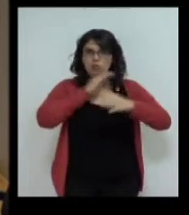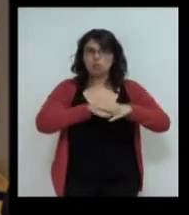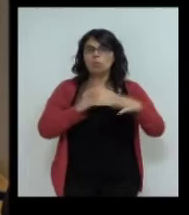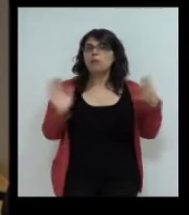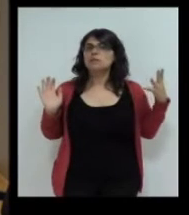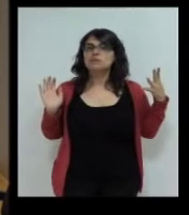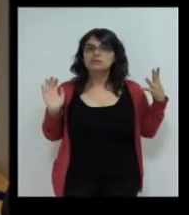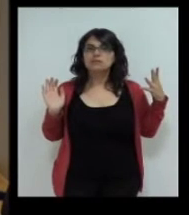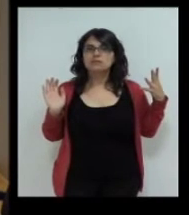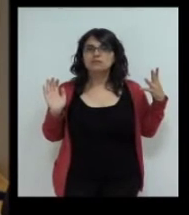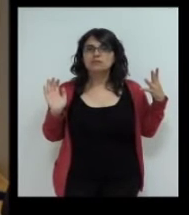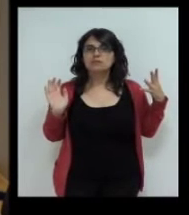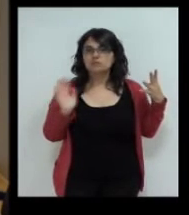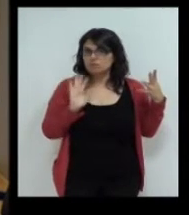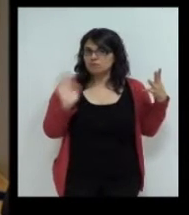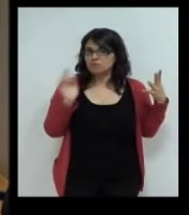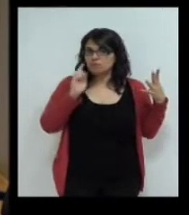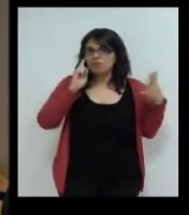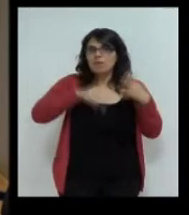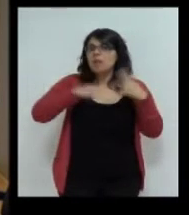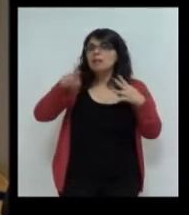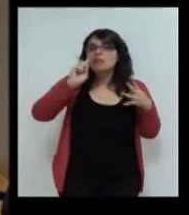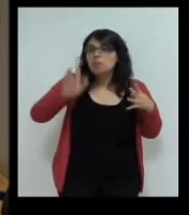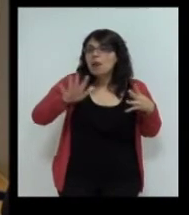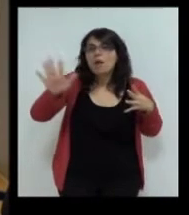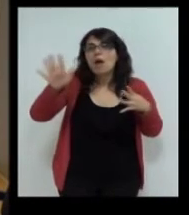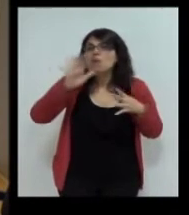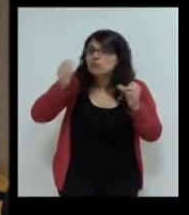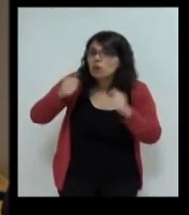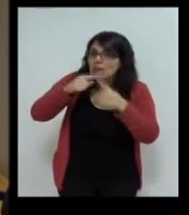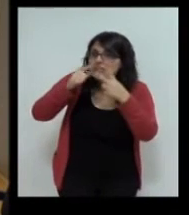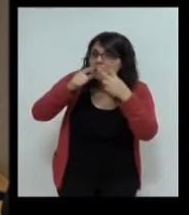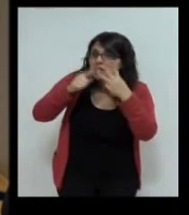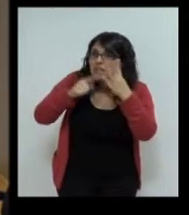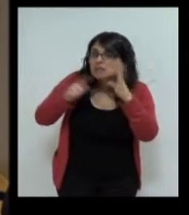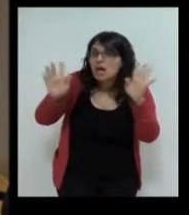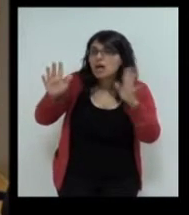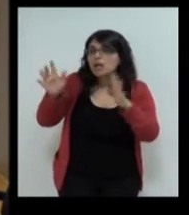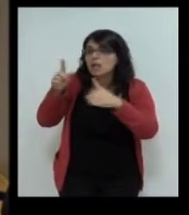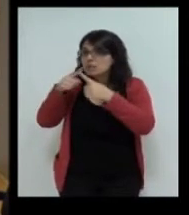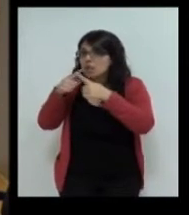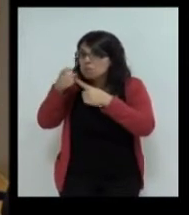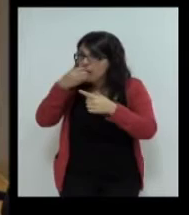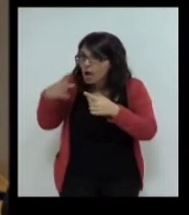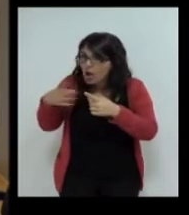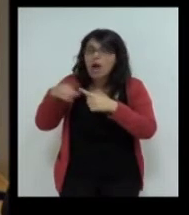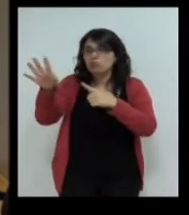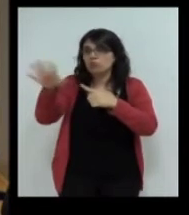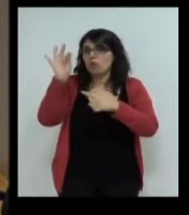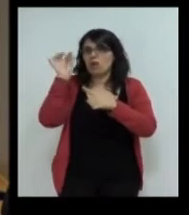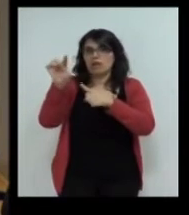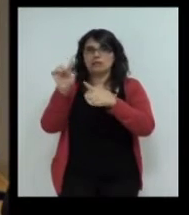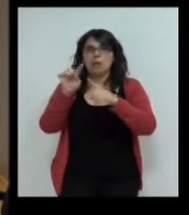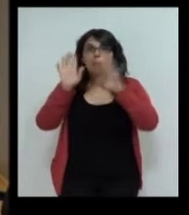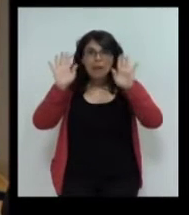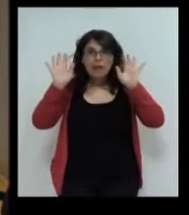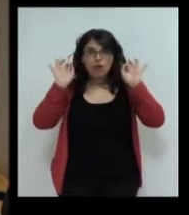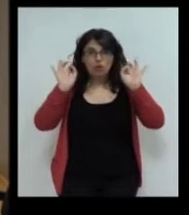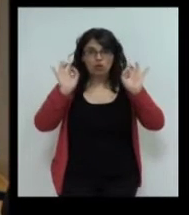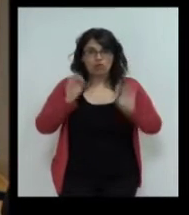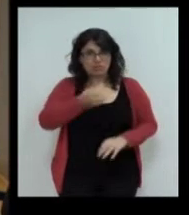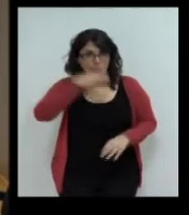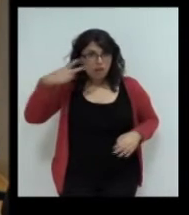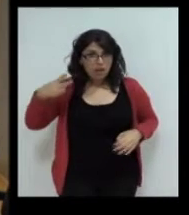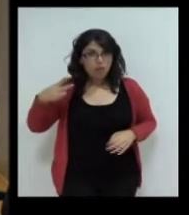como usted le parezca. Y si esta fórmula de normalización es mejor que esta otra, pues será mejor. Ahora, el resultado en cualquiera de los